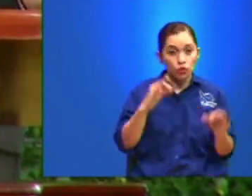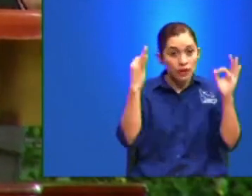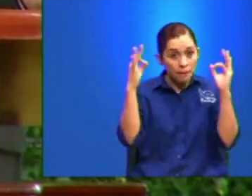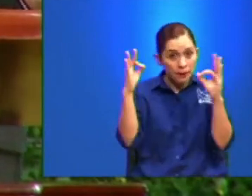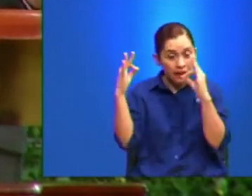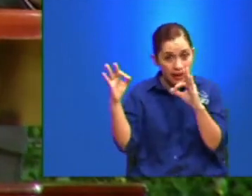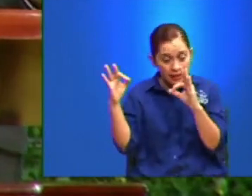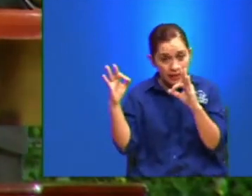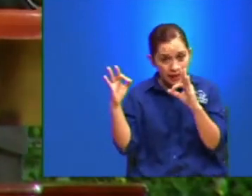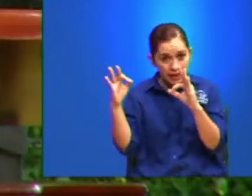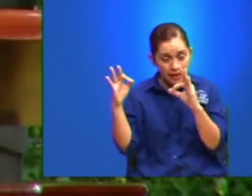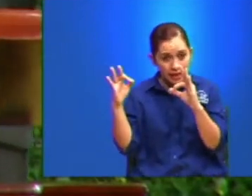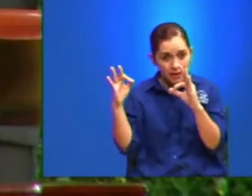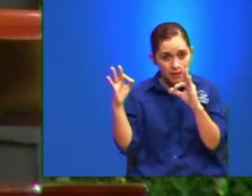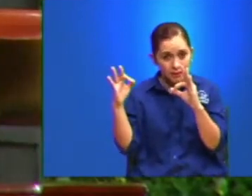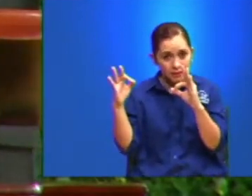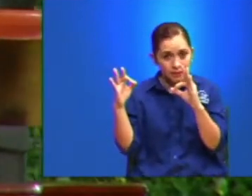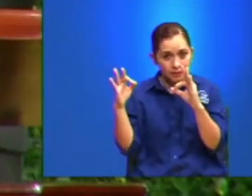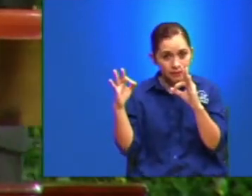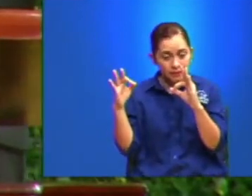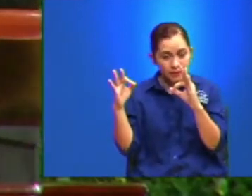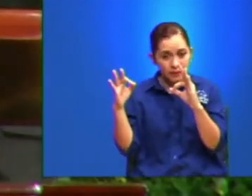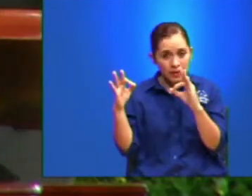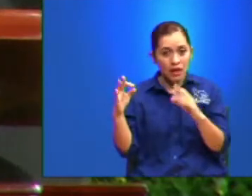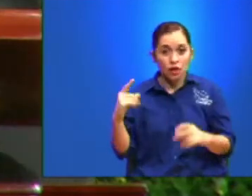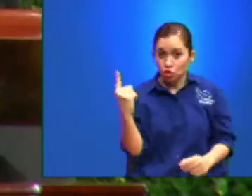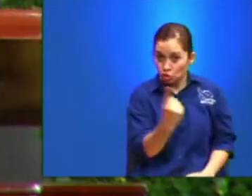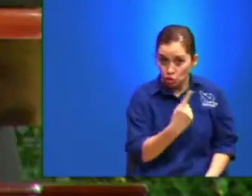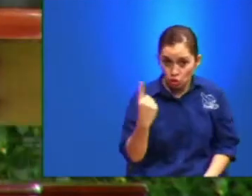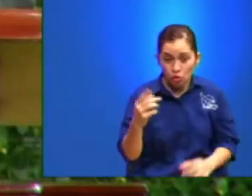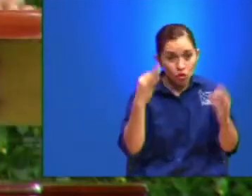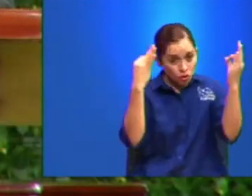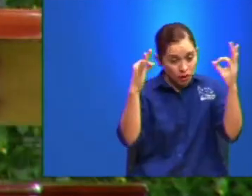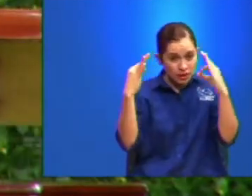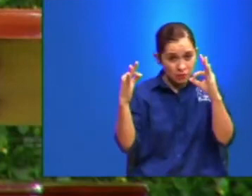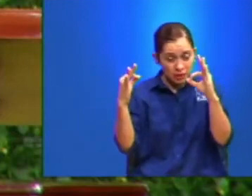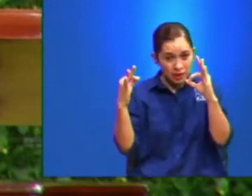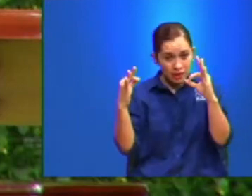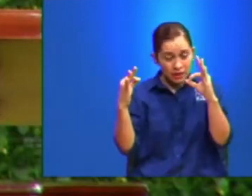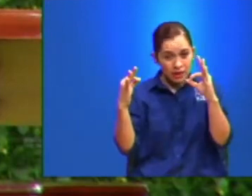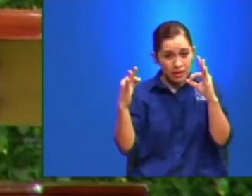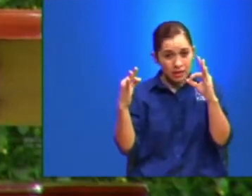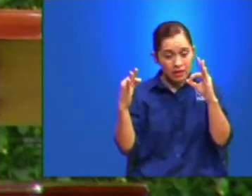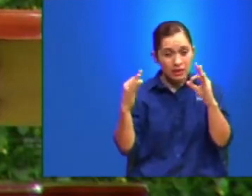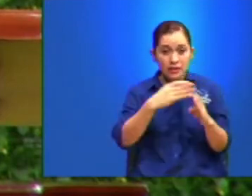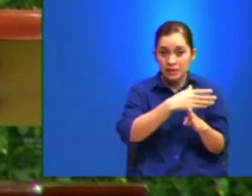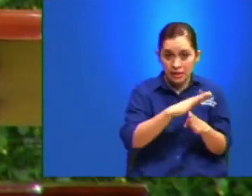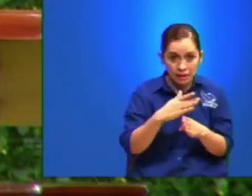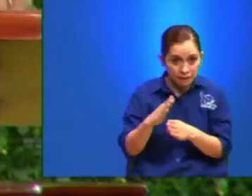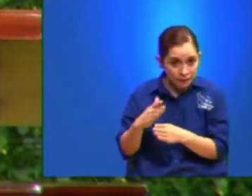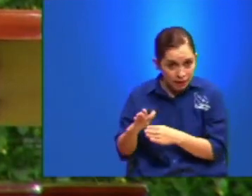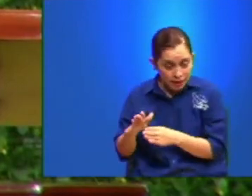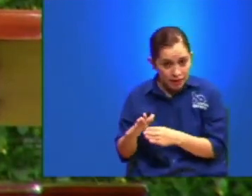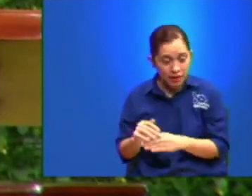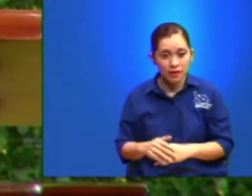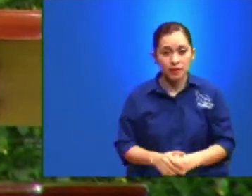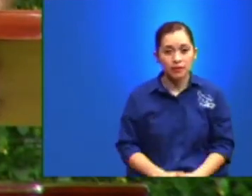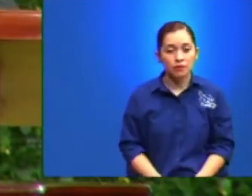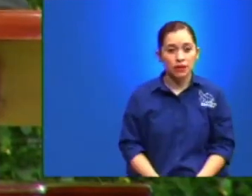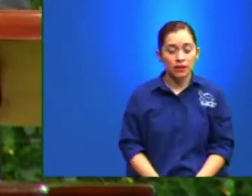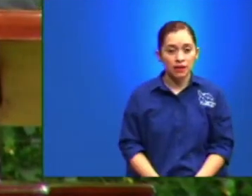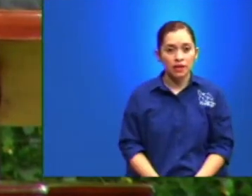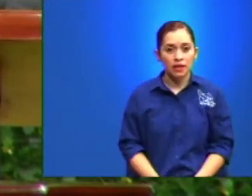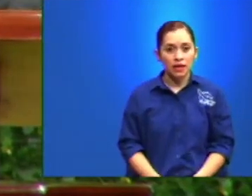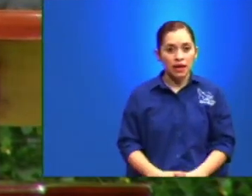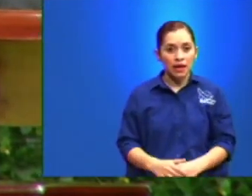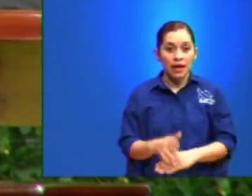y lo que se esté predicando en vivo acá se va a transmitir a chicago van a ser los dos centros